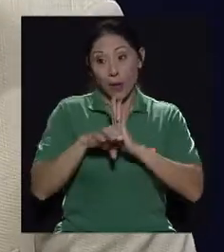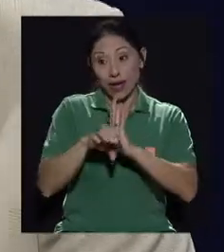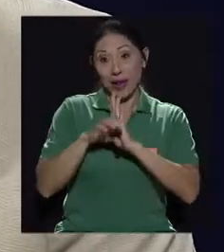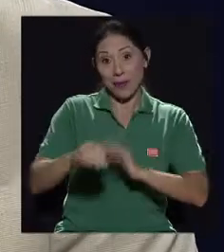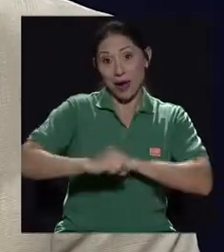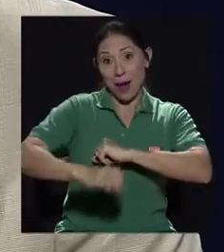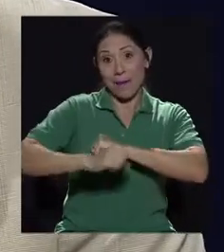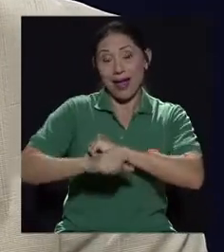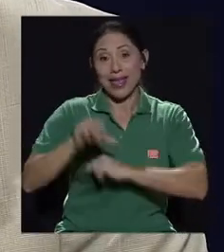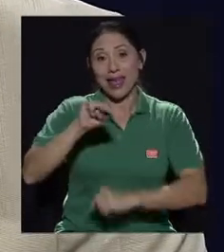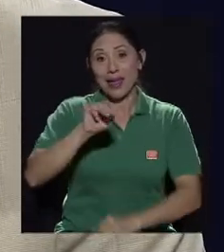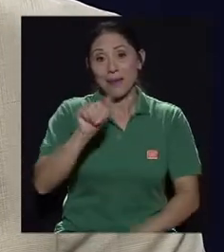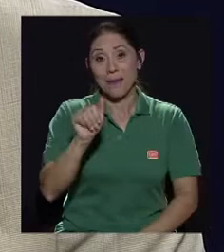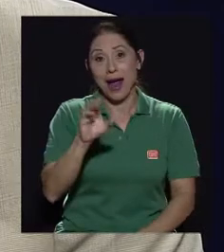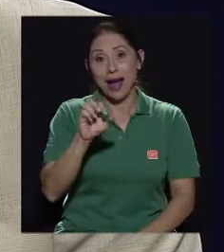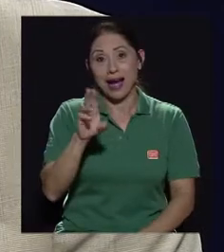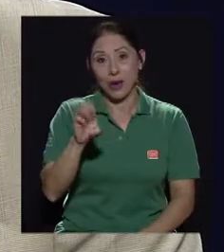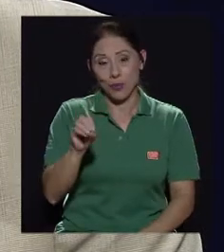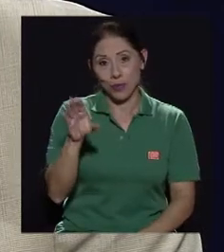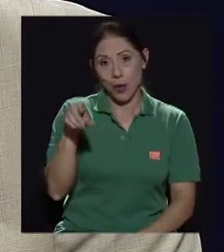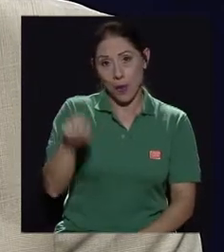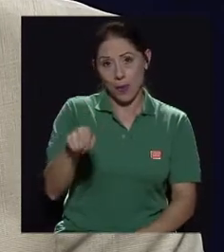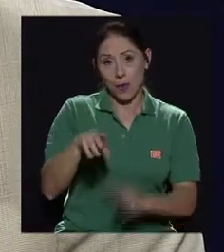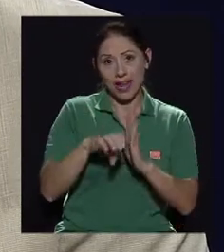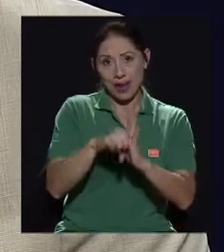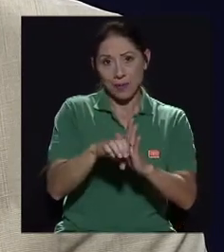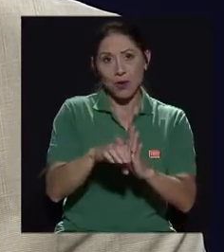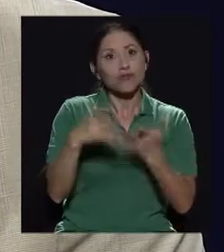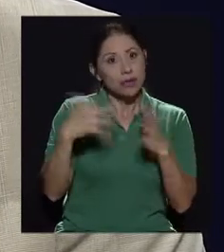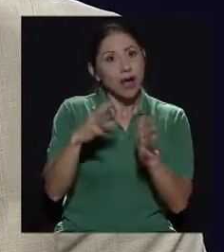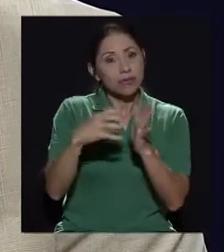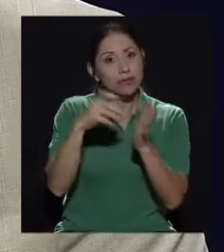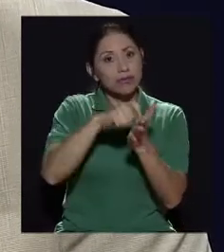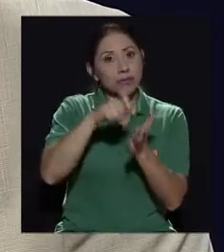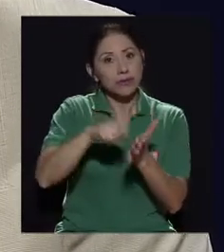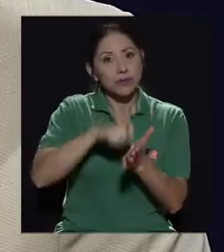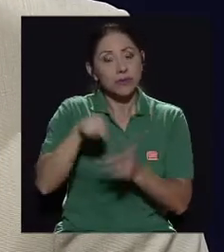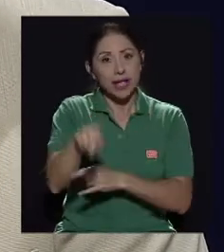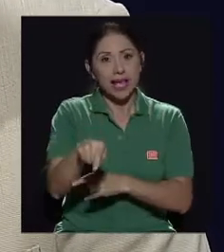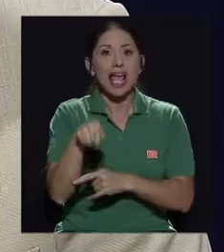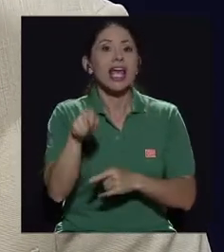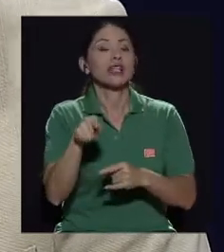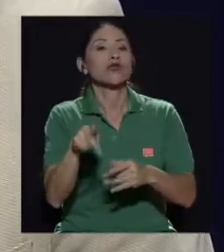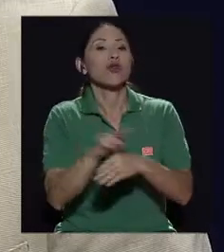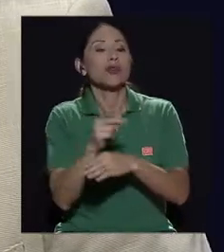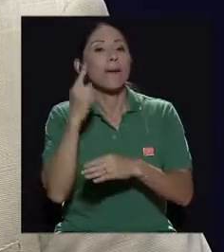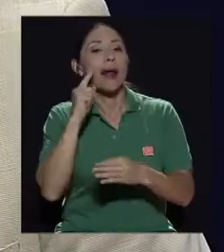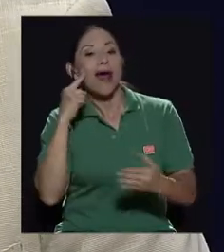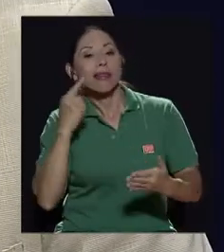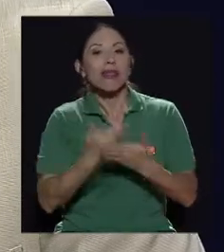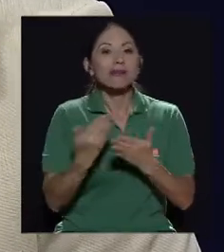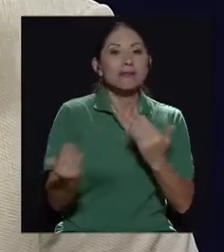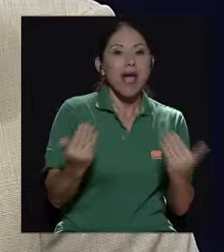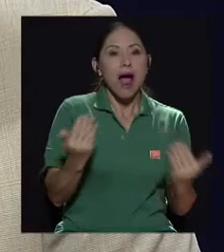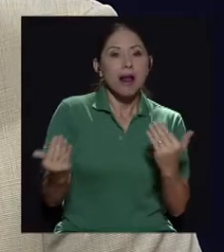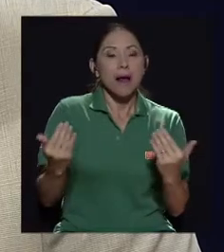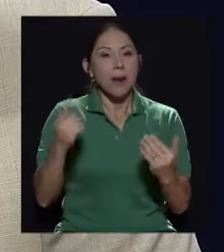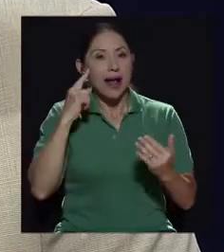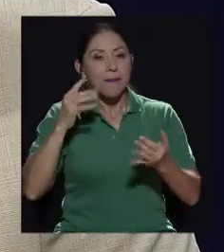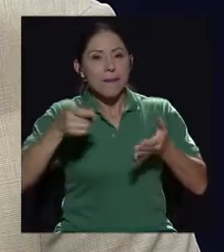la campaña de macri por ejemplo hay un artículo escrito sobre eso y eso se usa mucho para testear o verificar